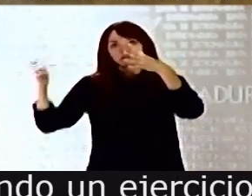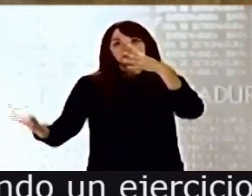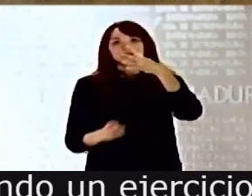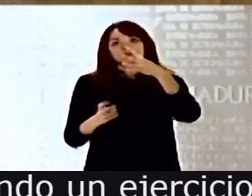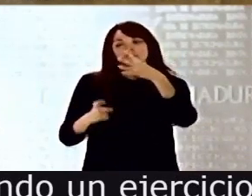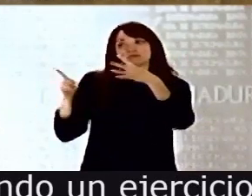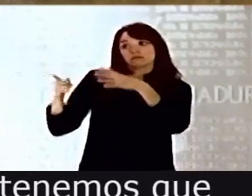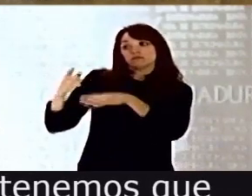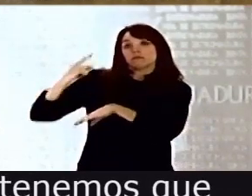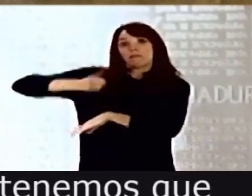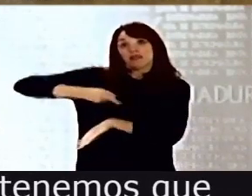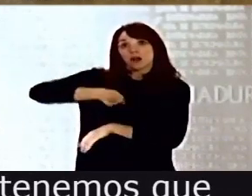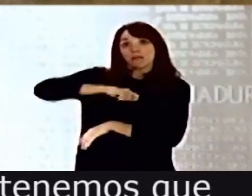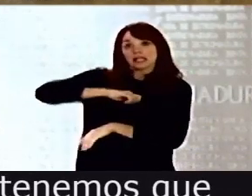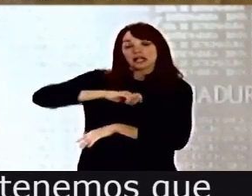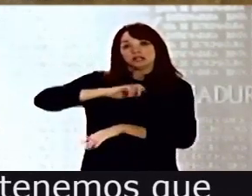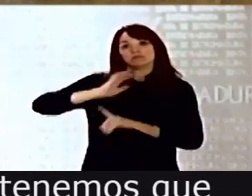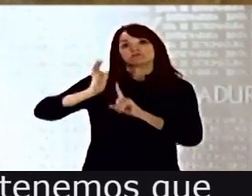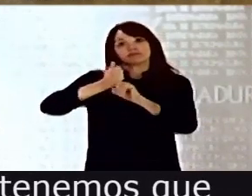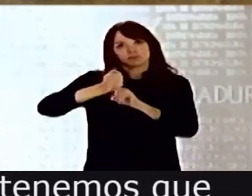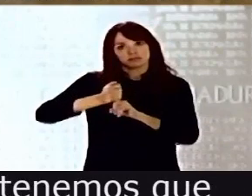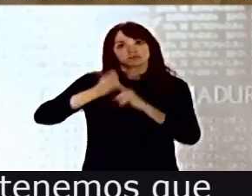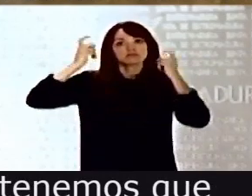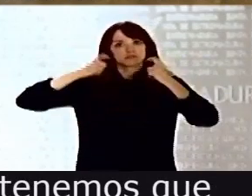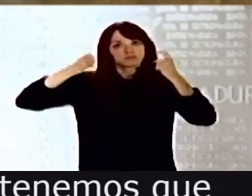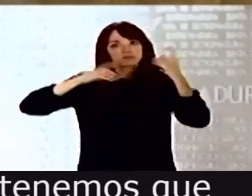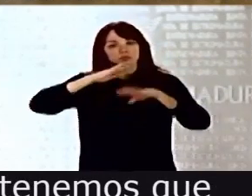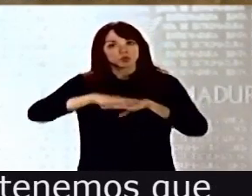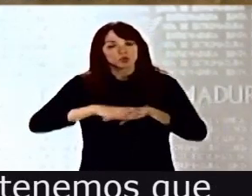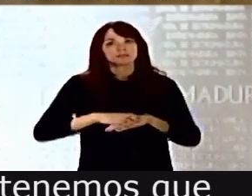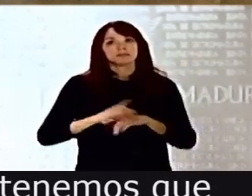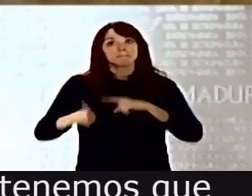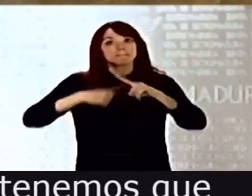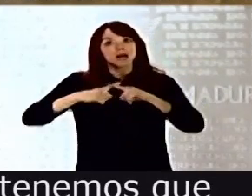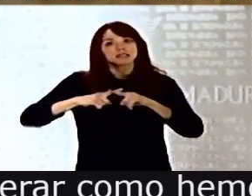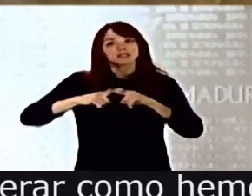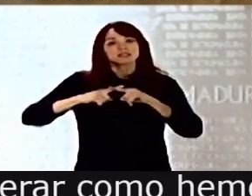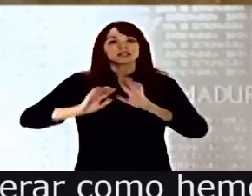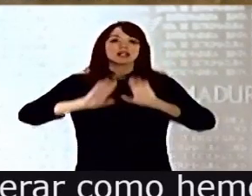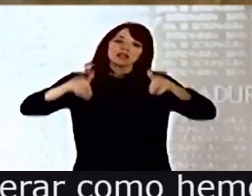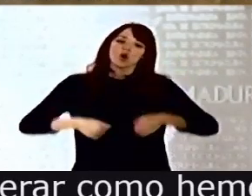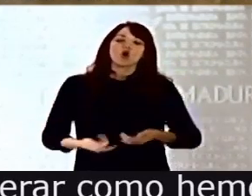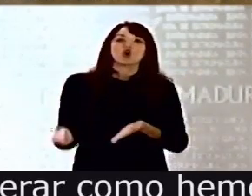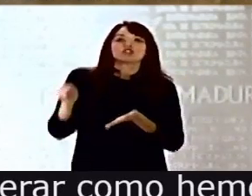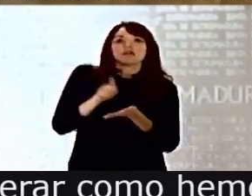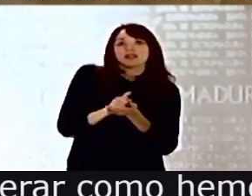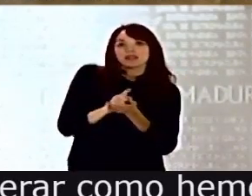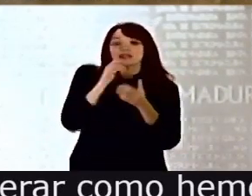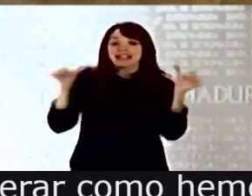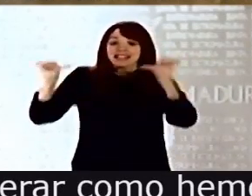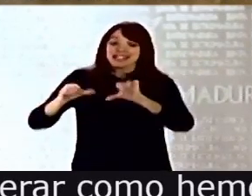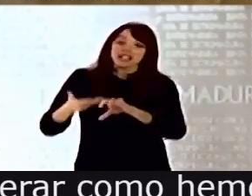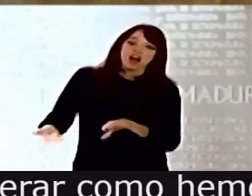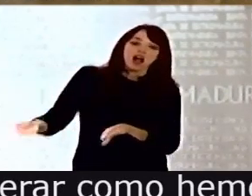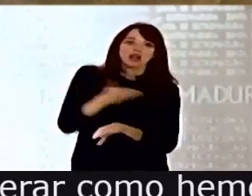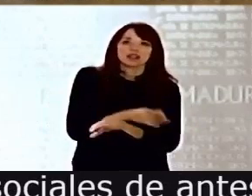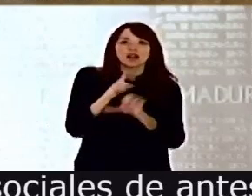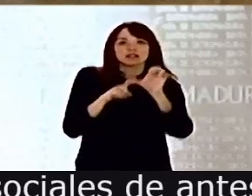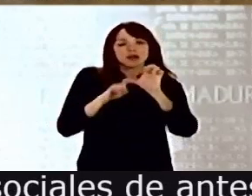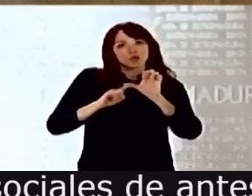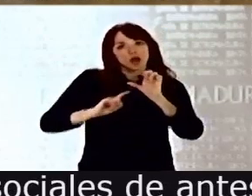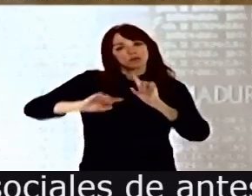España, mantener y recuperar, como hemos recuperado, los niveles de inversión en las políticas sociales de antes de la crisis en Extremadura y al mismo